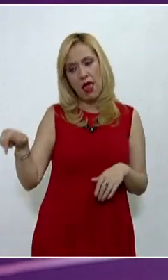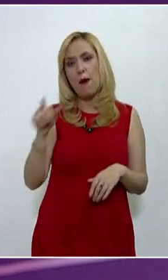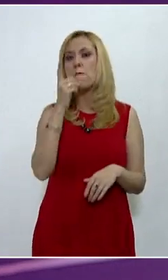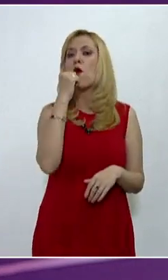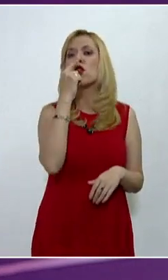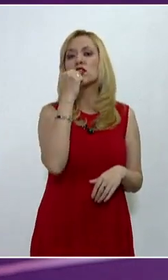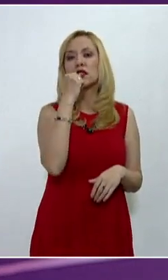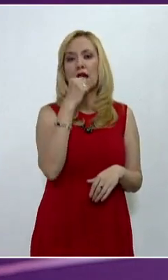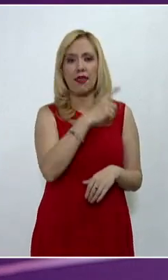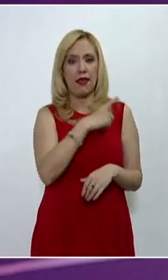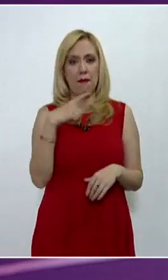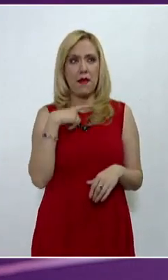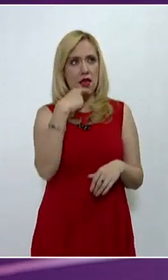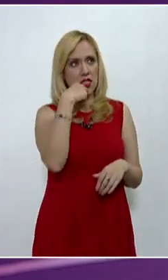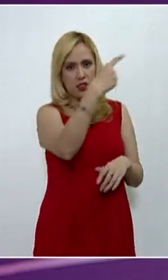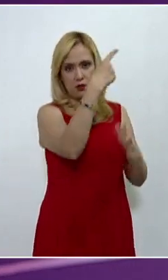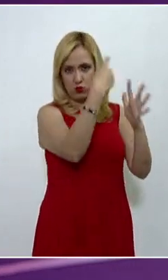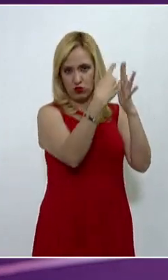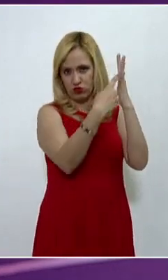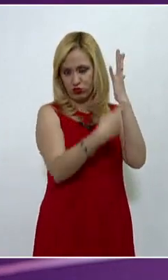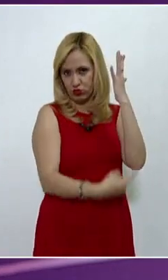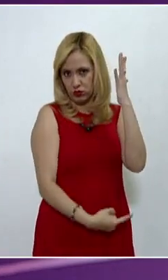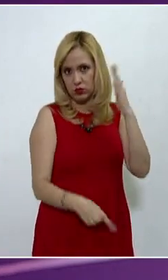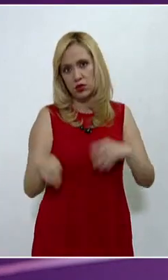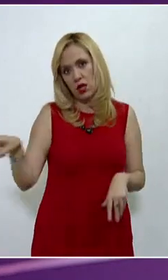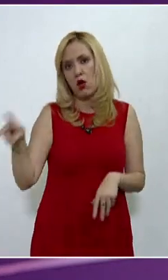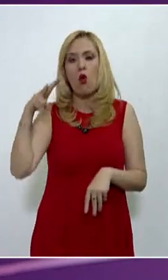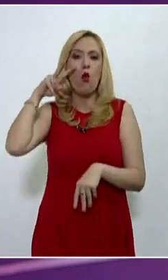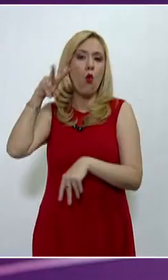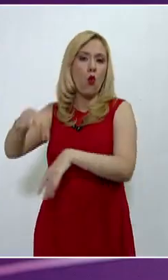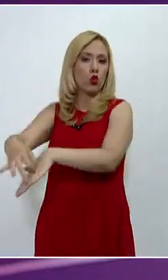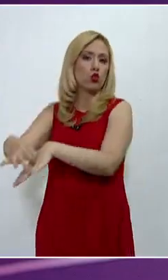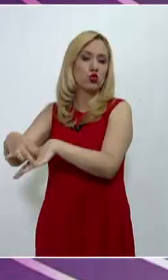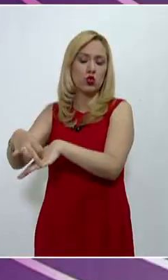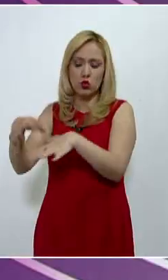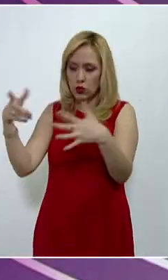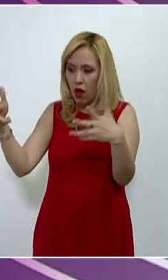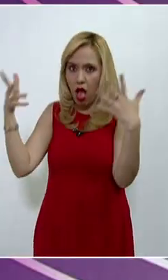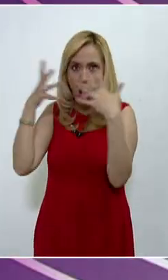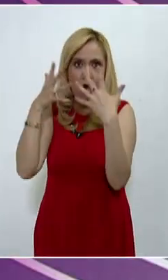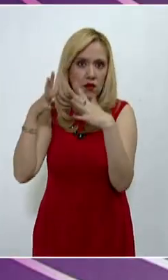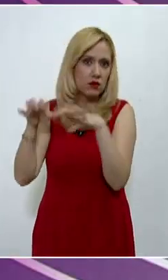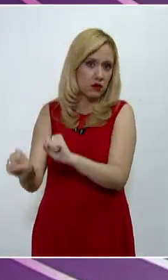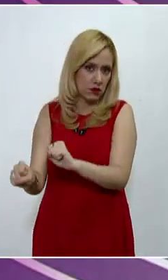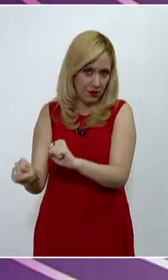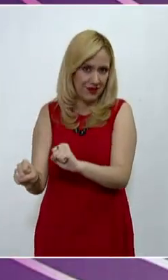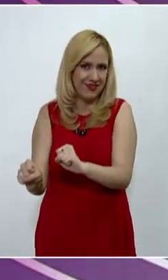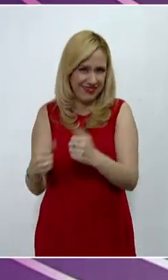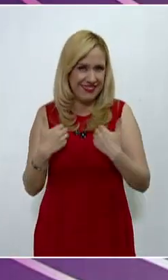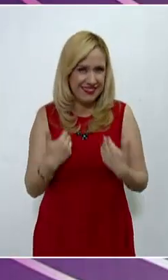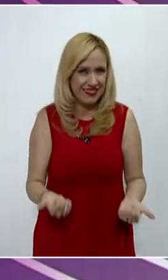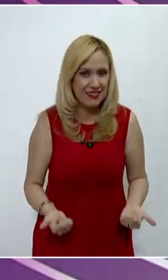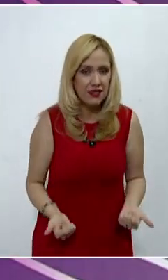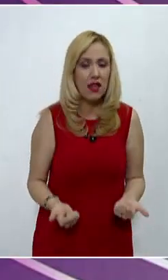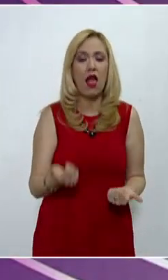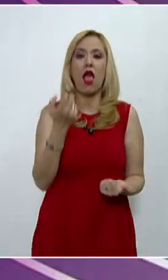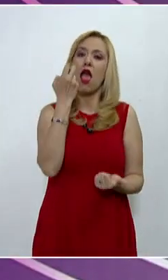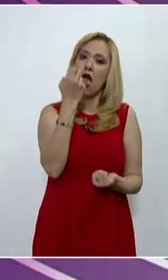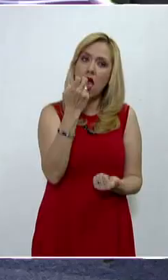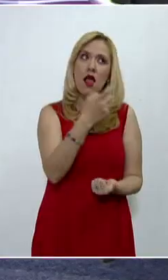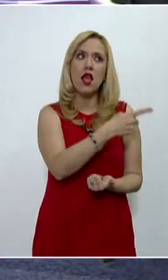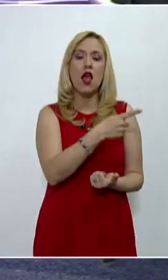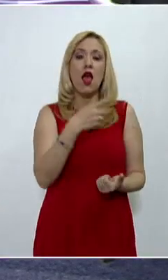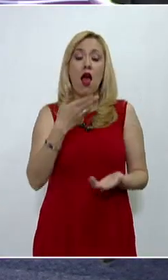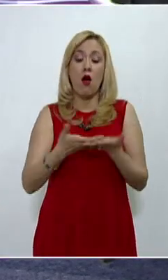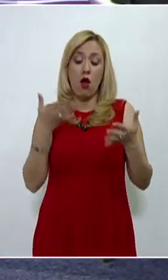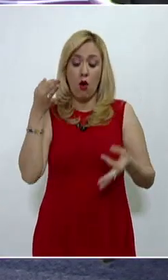es el Ministerio Público y la Fiscalía. Y en ese sentido, creo que las autoridades judiciales lo que tienen que hacer es ejercer un control